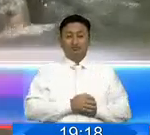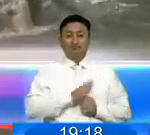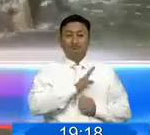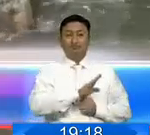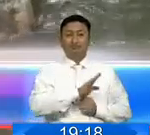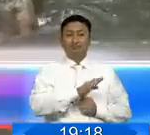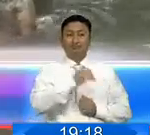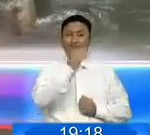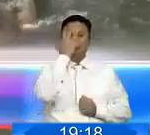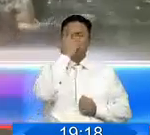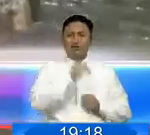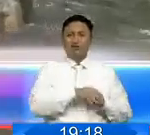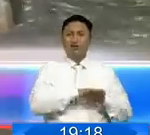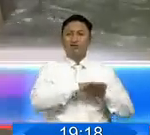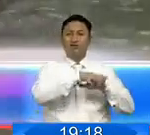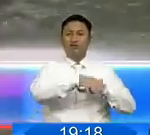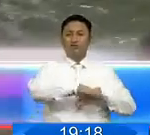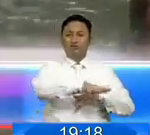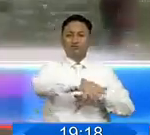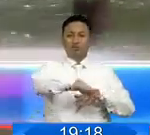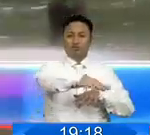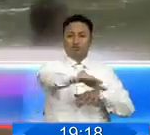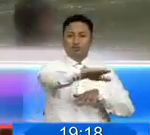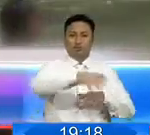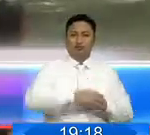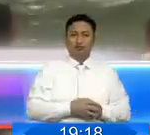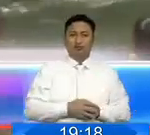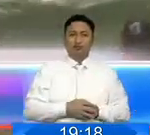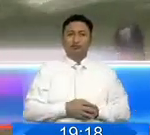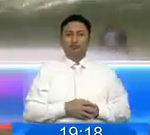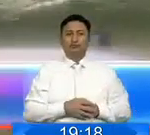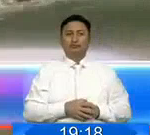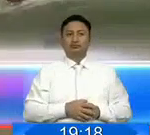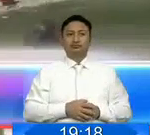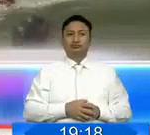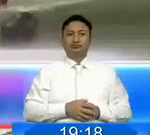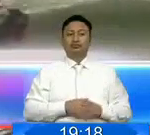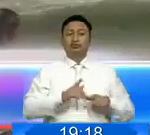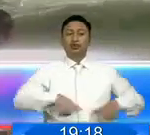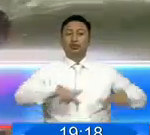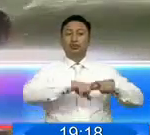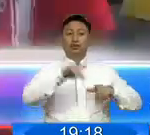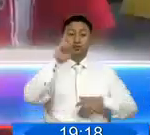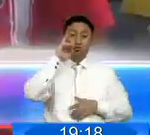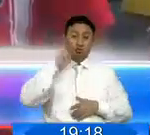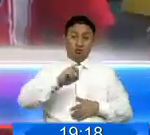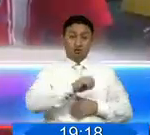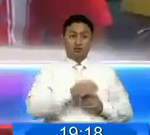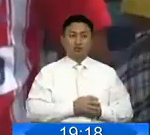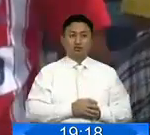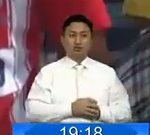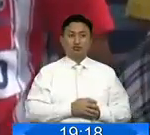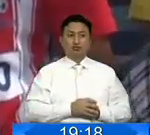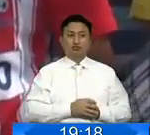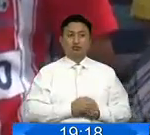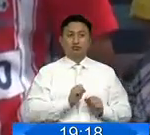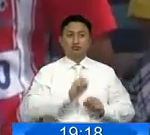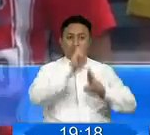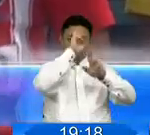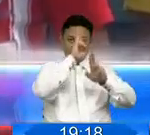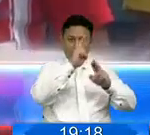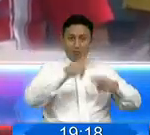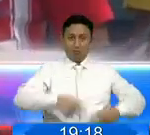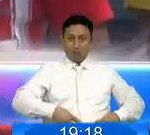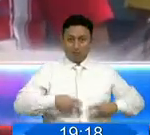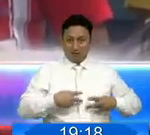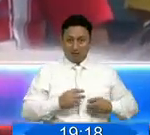más hermosas de Pastaza y uno de los principales centros de atención turística que tiene esta provincia. Respetamos la vida,